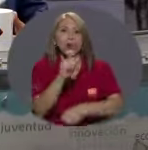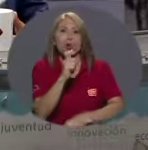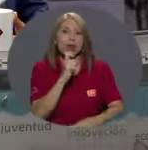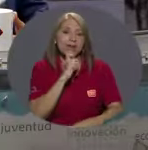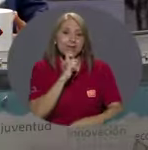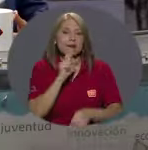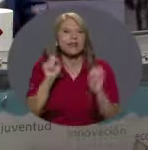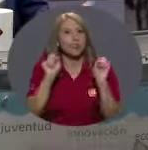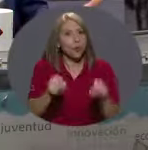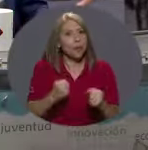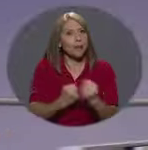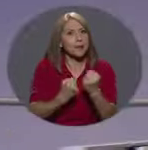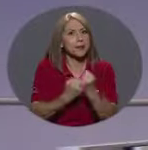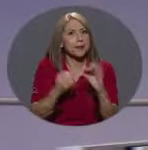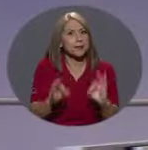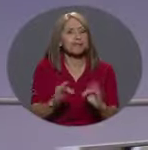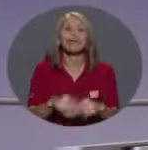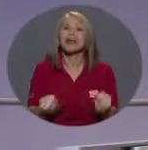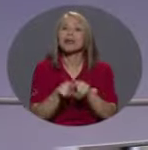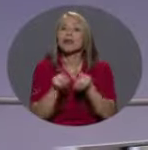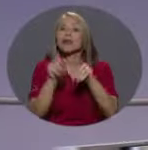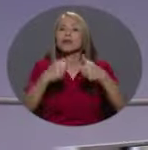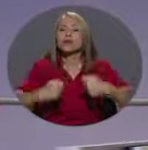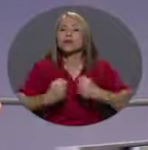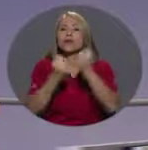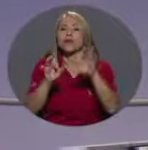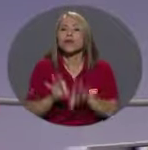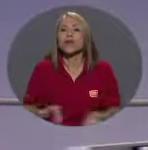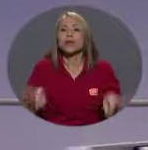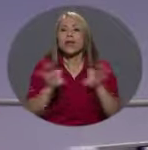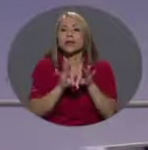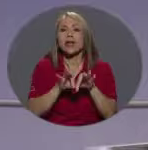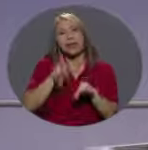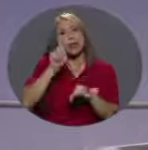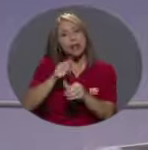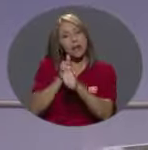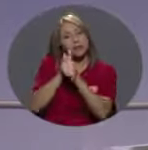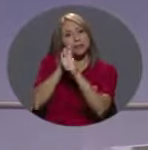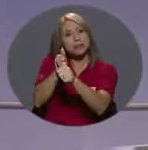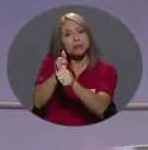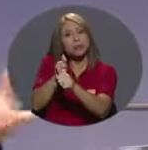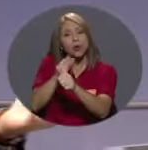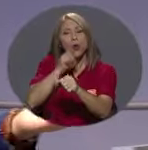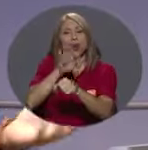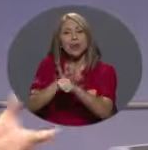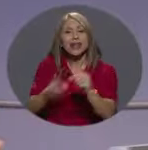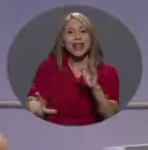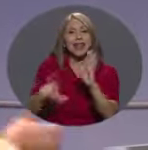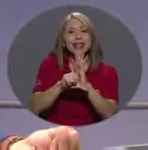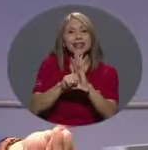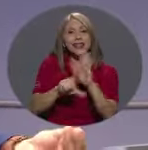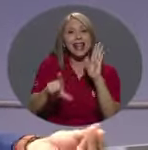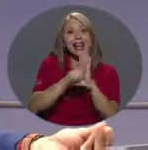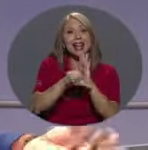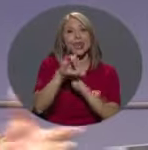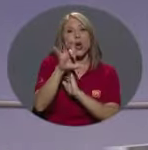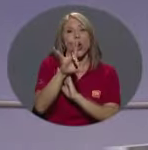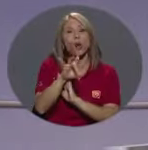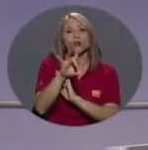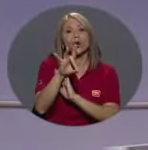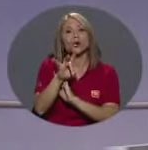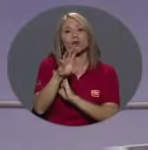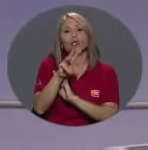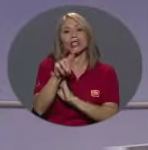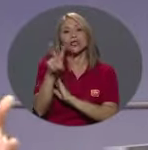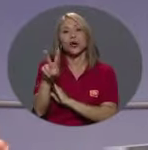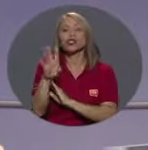enriquecer más el proceso. Y como un desafío, yo creo que también es importante hacer cumplir las leyes. La ley 8862, referida al